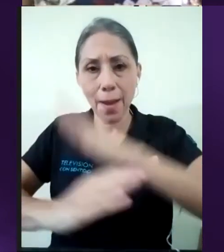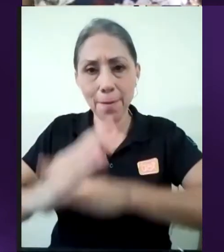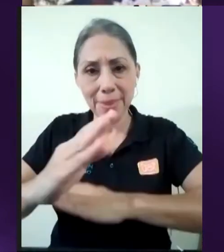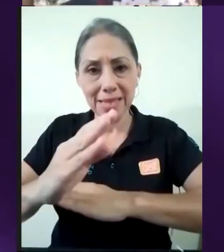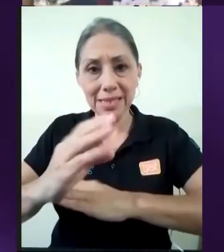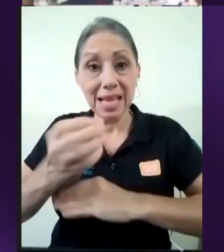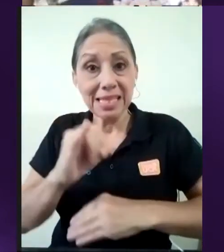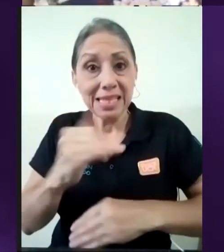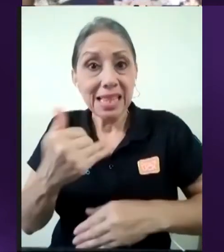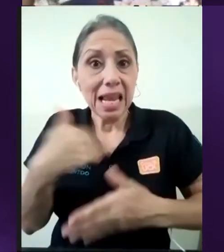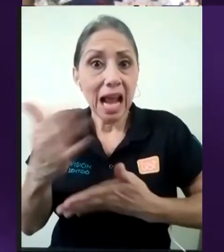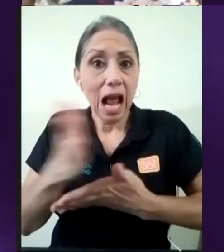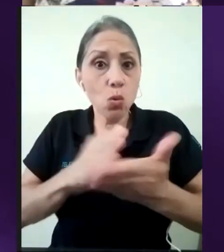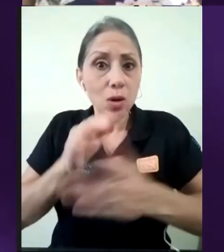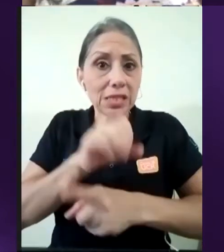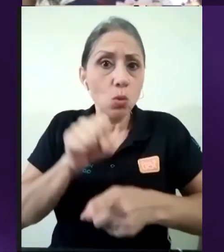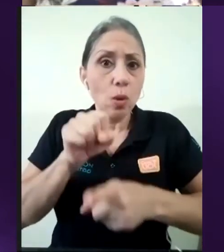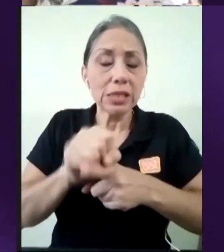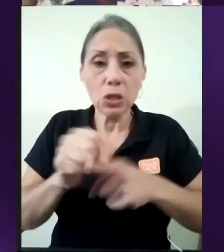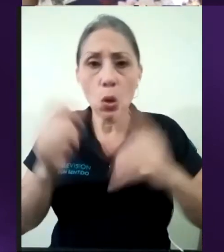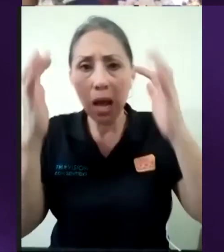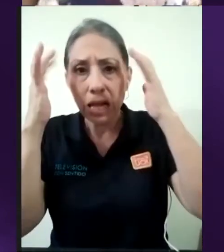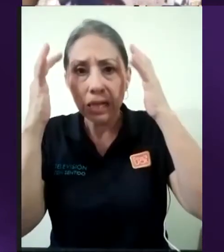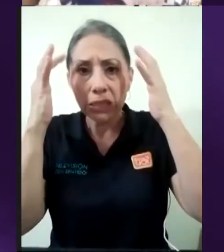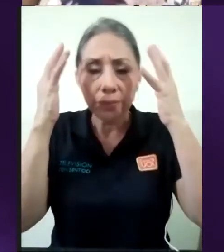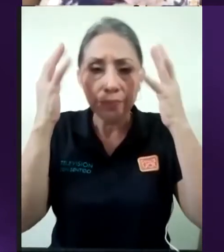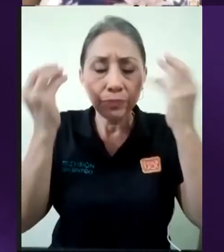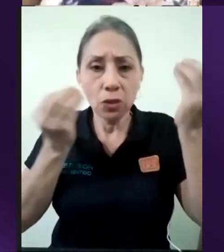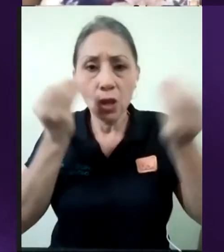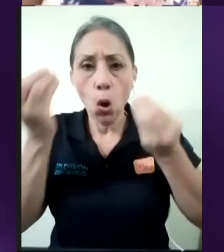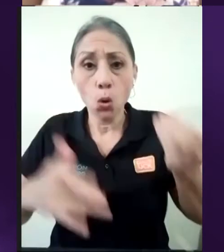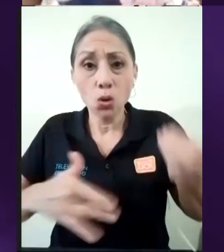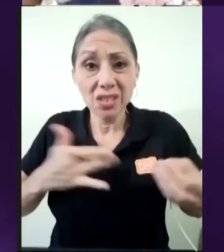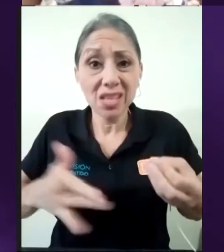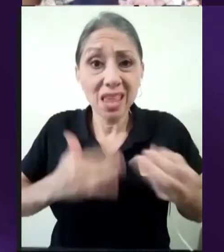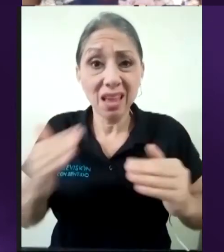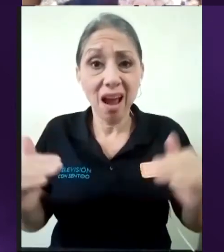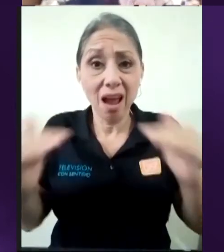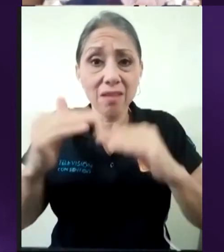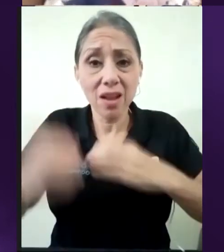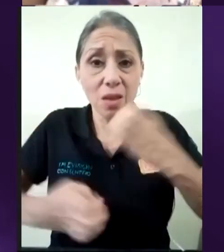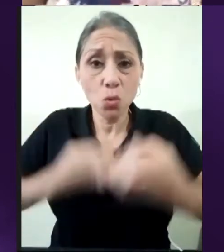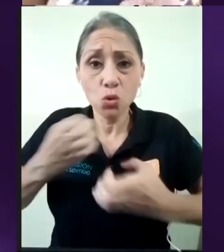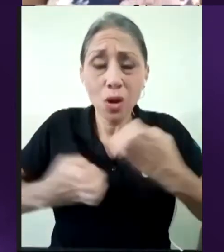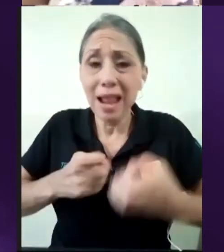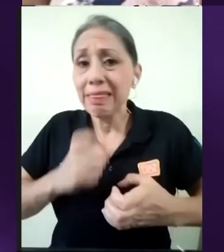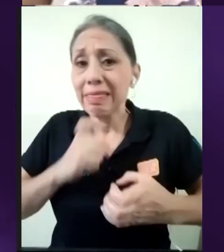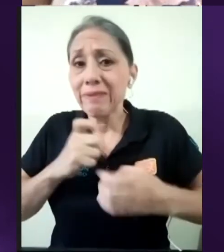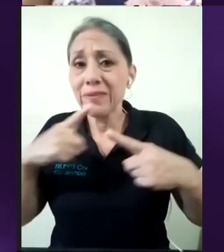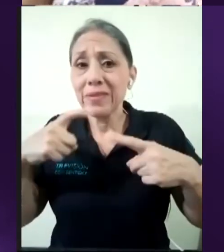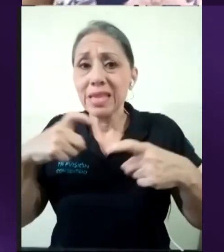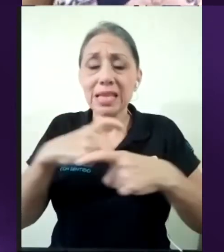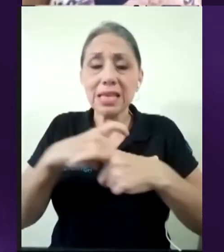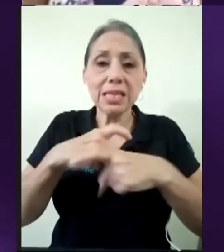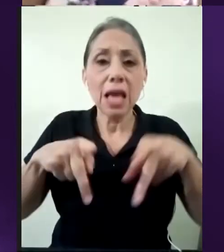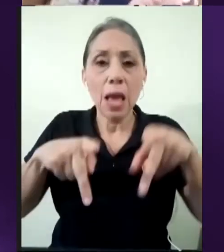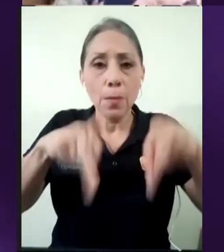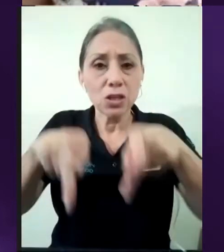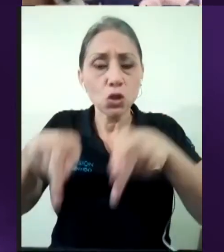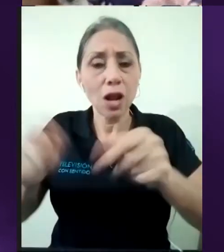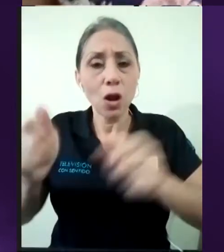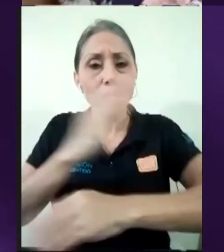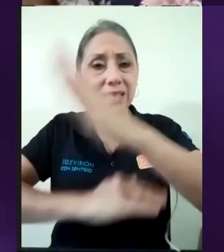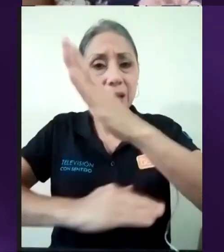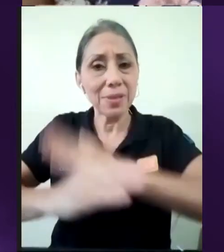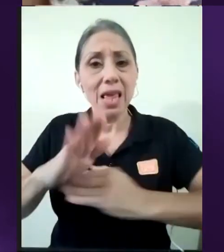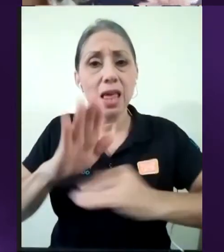de ansiedad o sienten que emocionalmente están pasando por alguna situación complicada, las personas con discapacidad o sus familias?